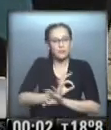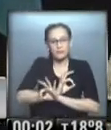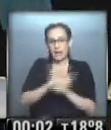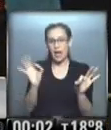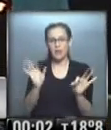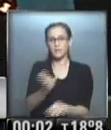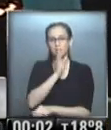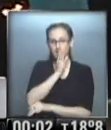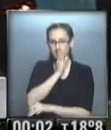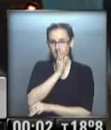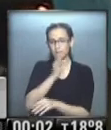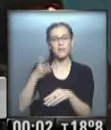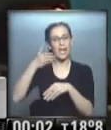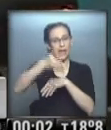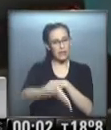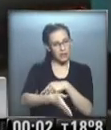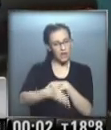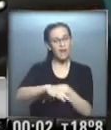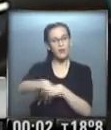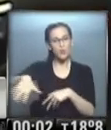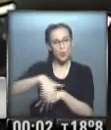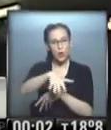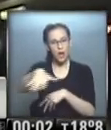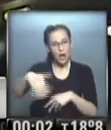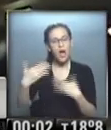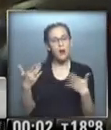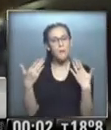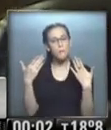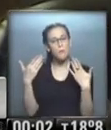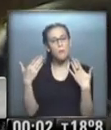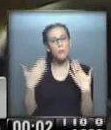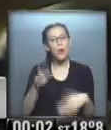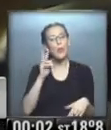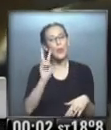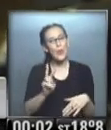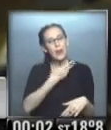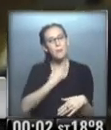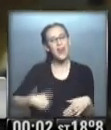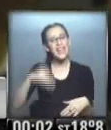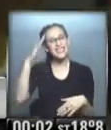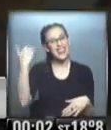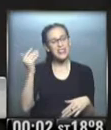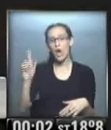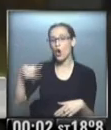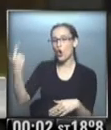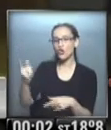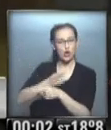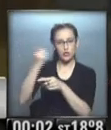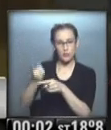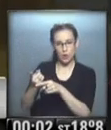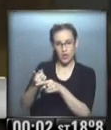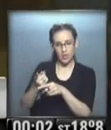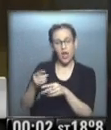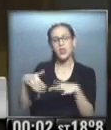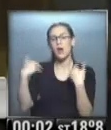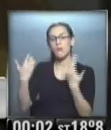este lugar. Entraban, tenían la posibilidad algunos de verla a la presidenta, otros no, y se retiraban por